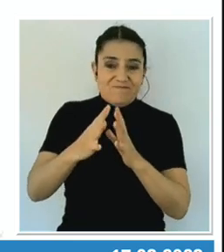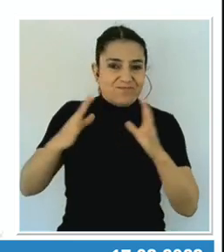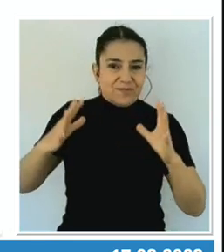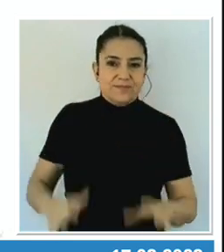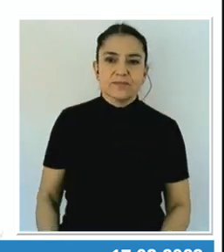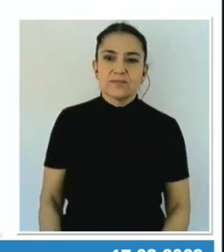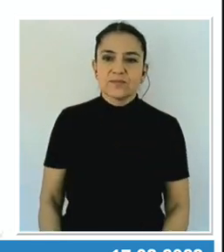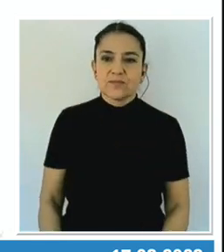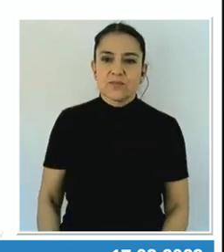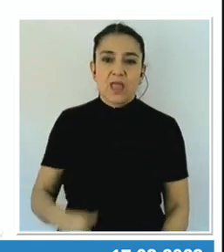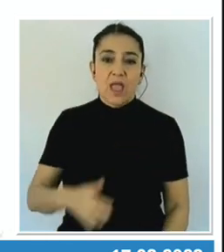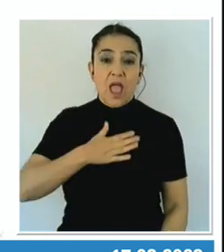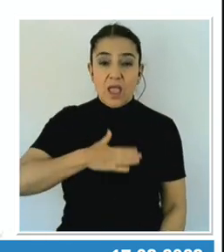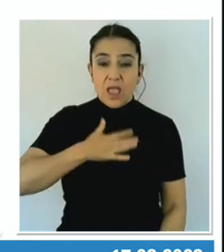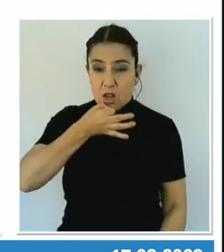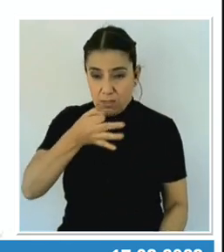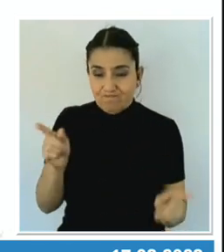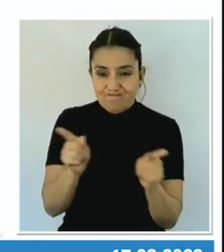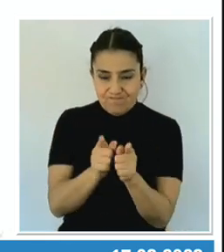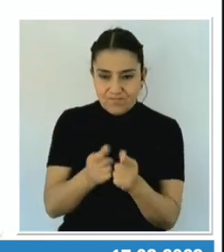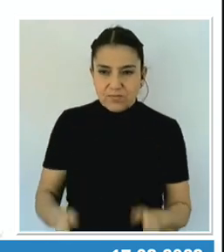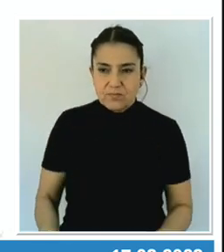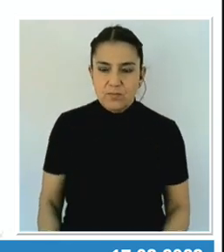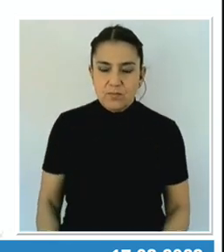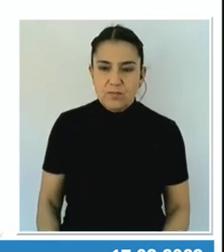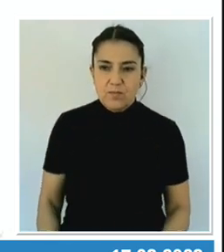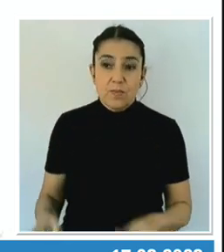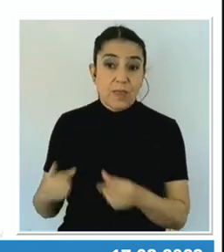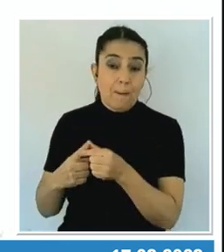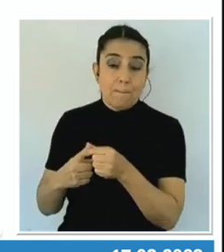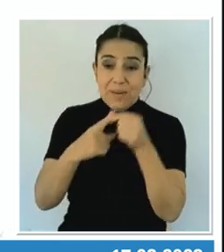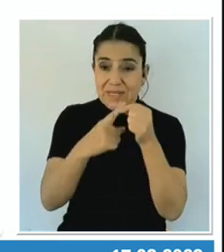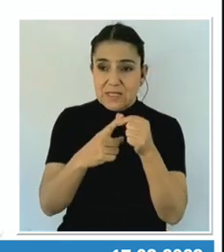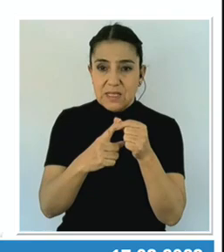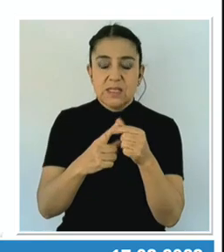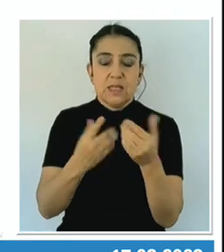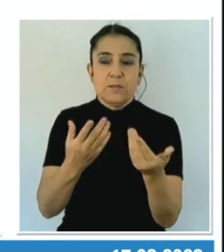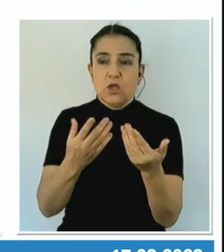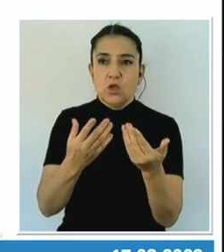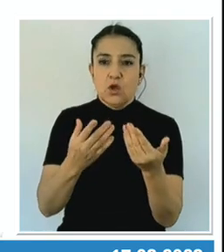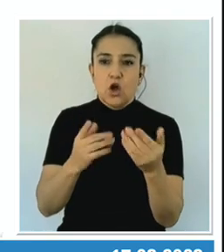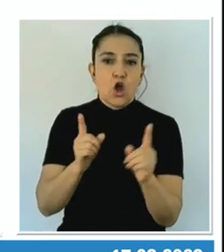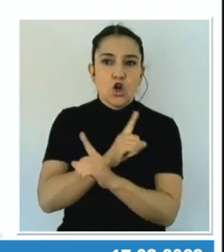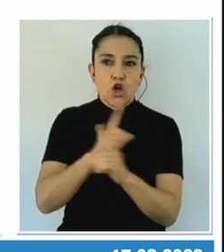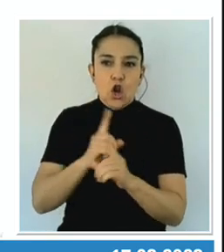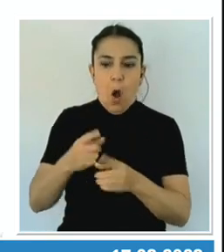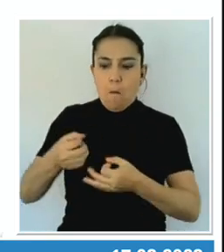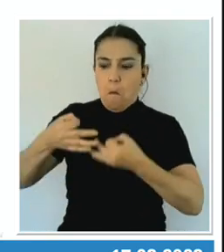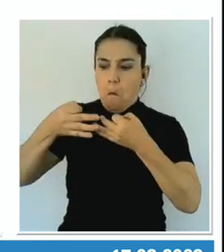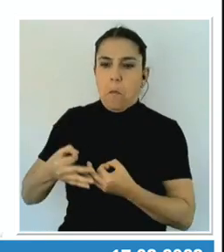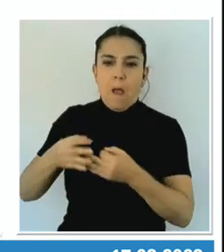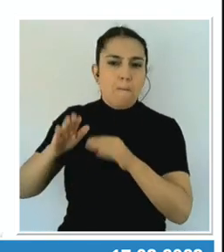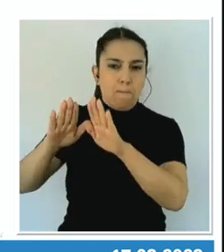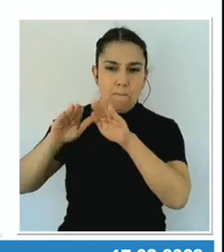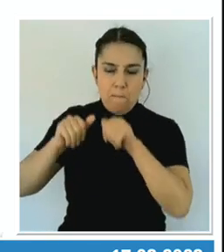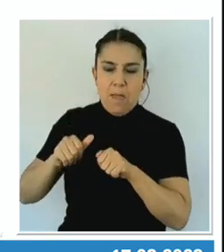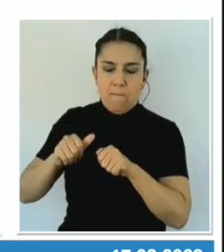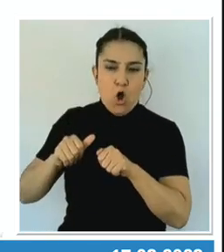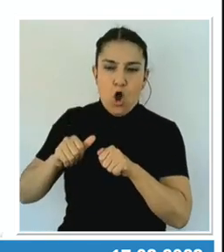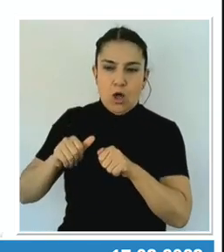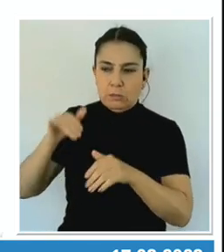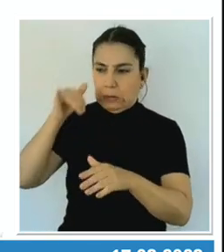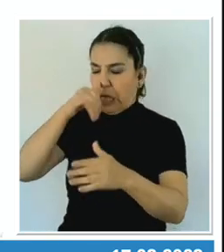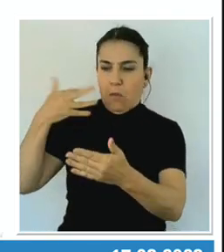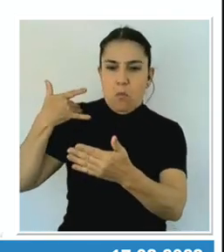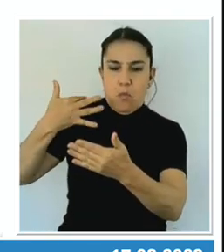Quiero resumir lo que he dicho hasta ahora, ¿no? Los principios no estarían petrificados en el tiempo, muchos han ido emergiendo